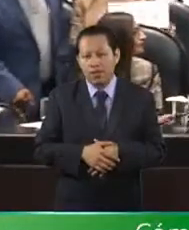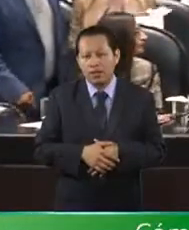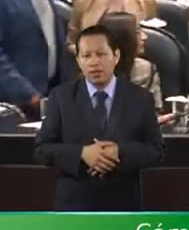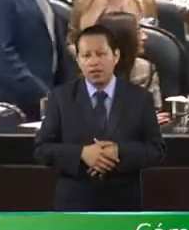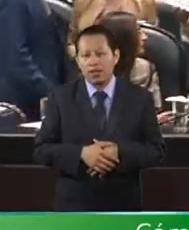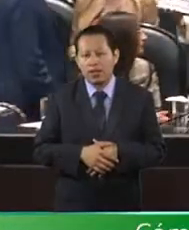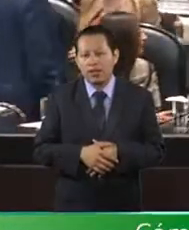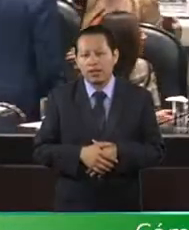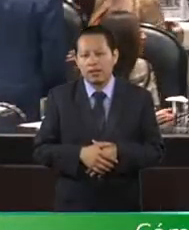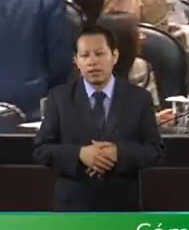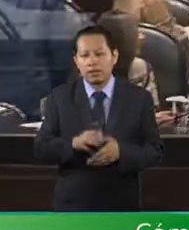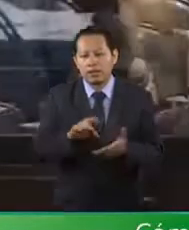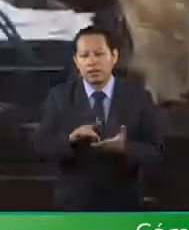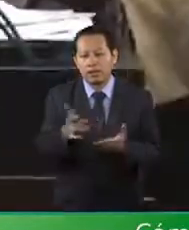ustedes Gracias